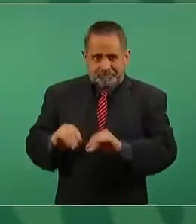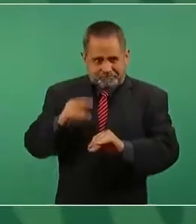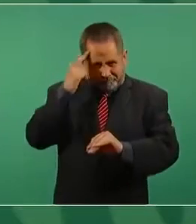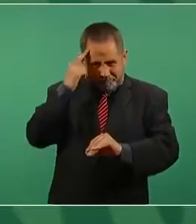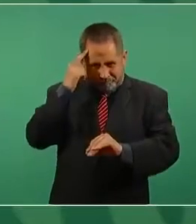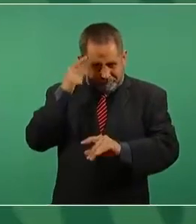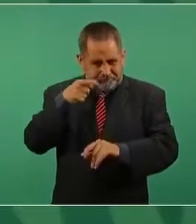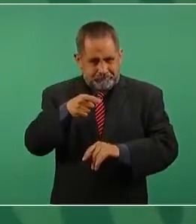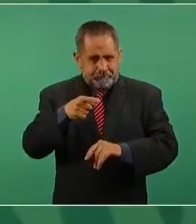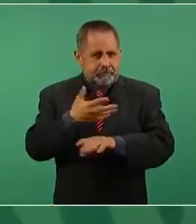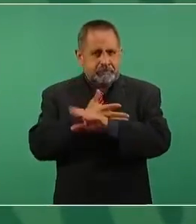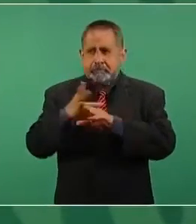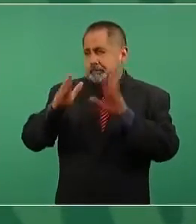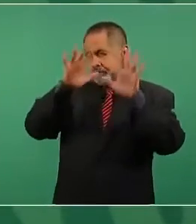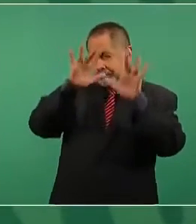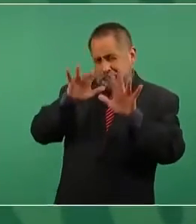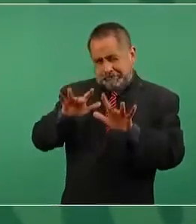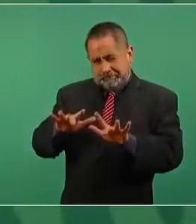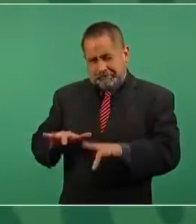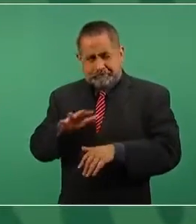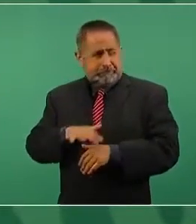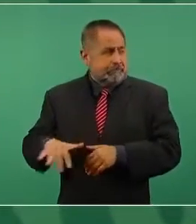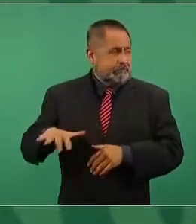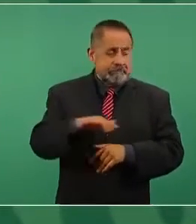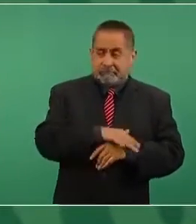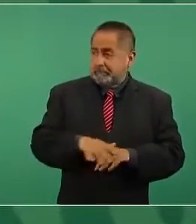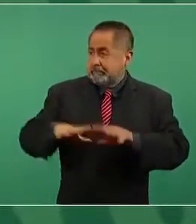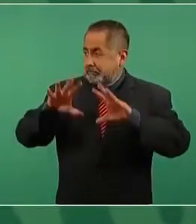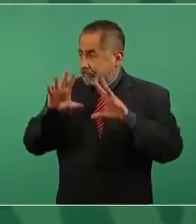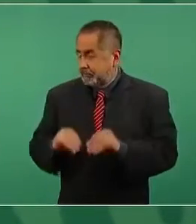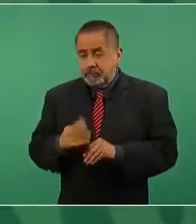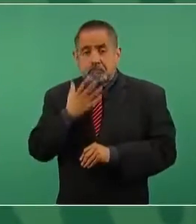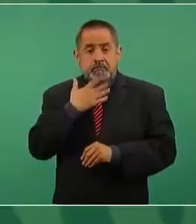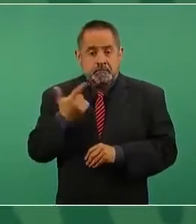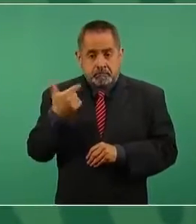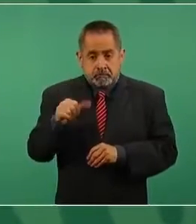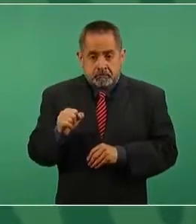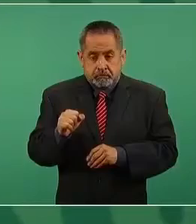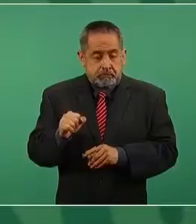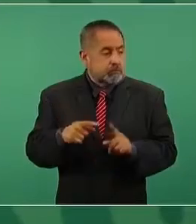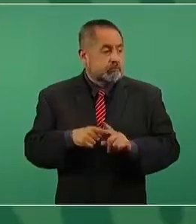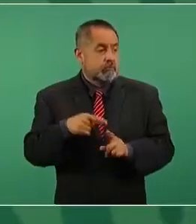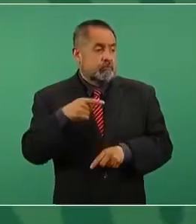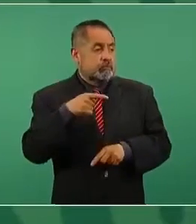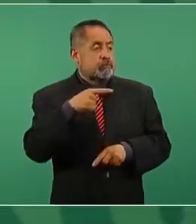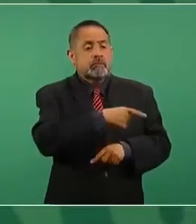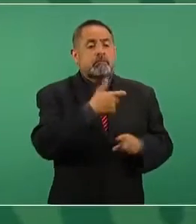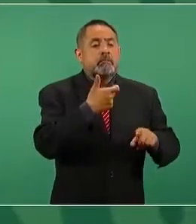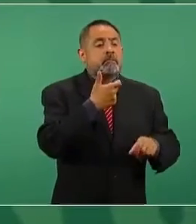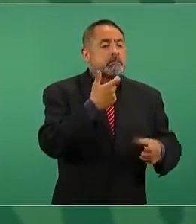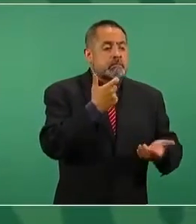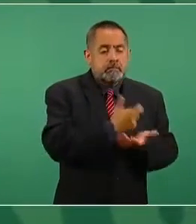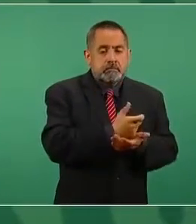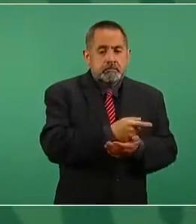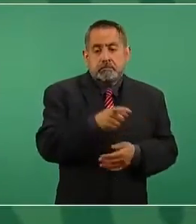por la nevada y por la falta de gas a los consumidores.